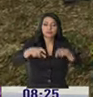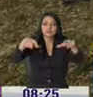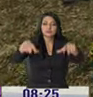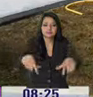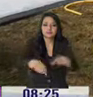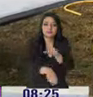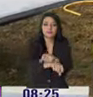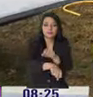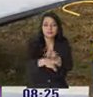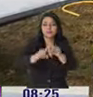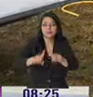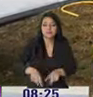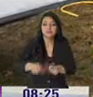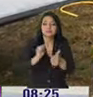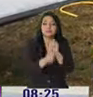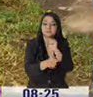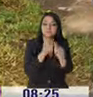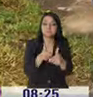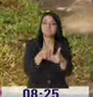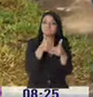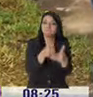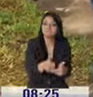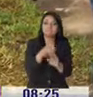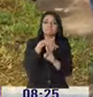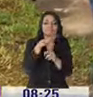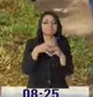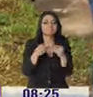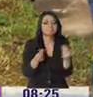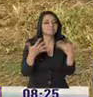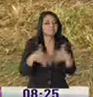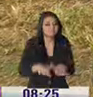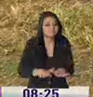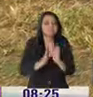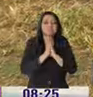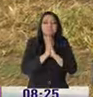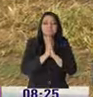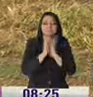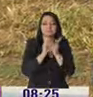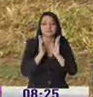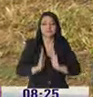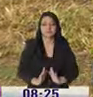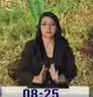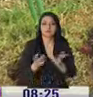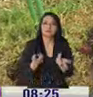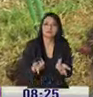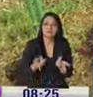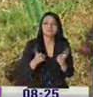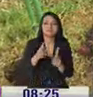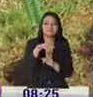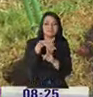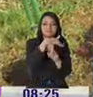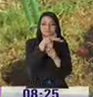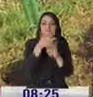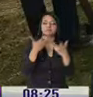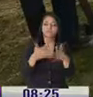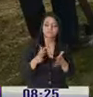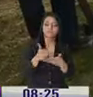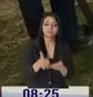esta manera se ayudó a dar la solución que pedían los vecinos y un parque más en